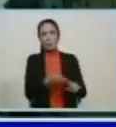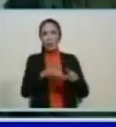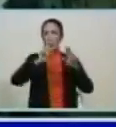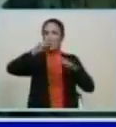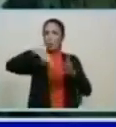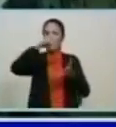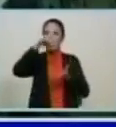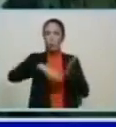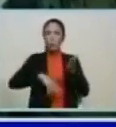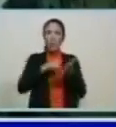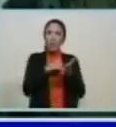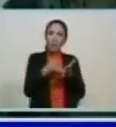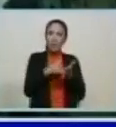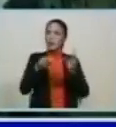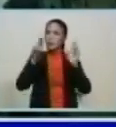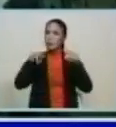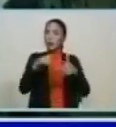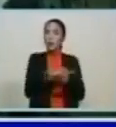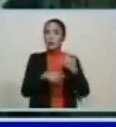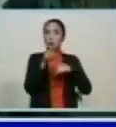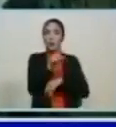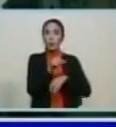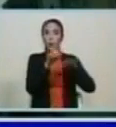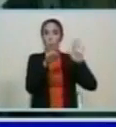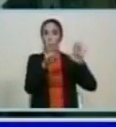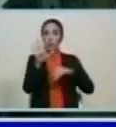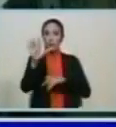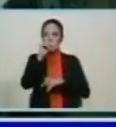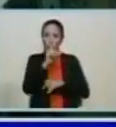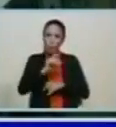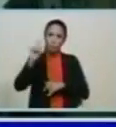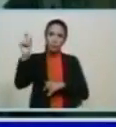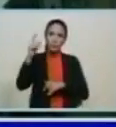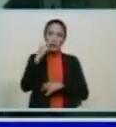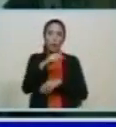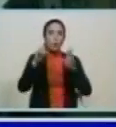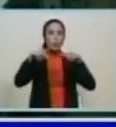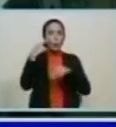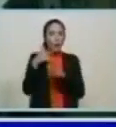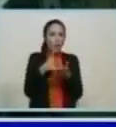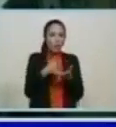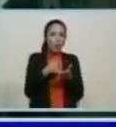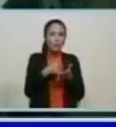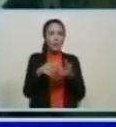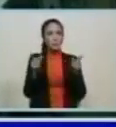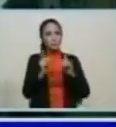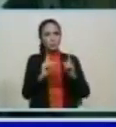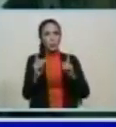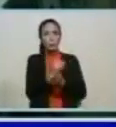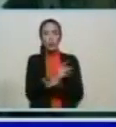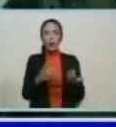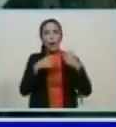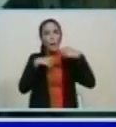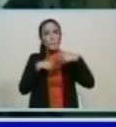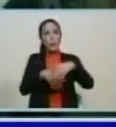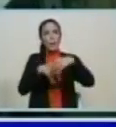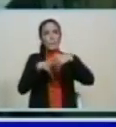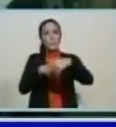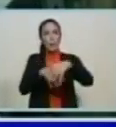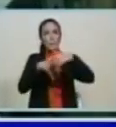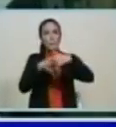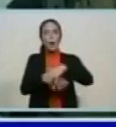jamás. Hace 195 años ya las tropas